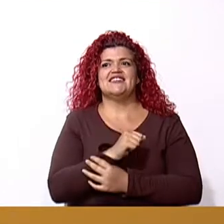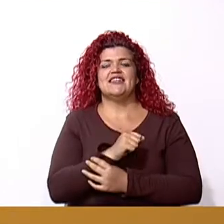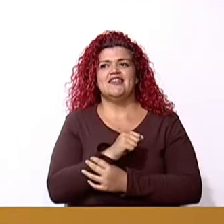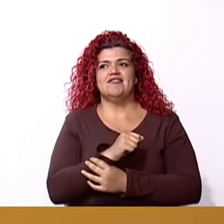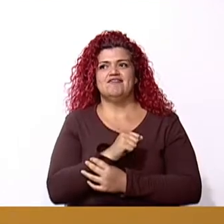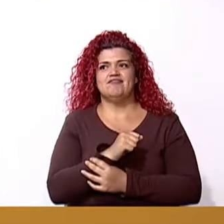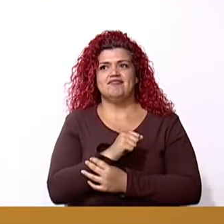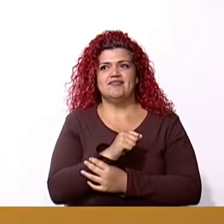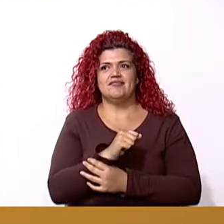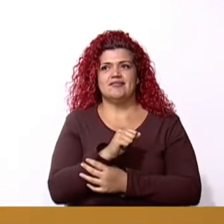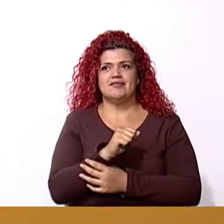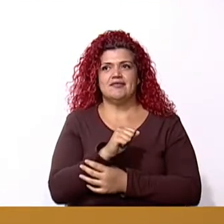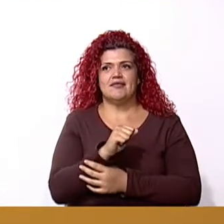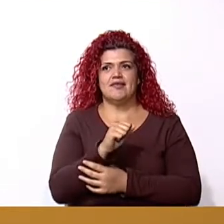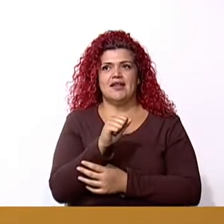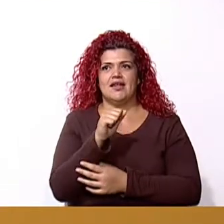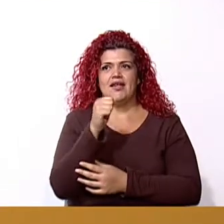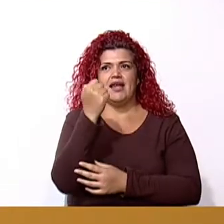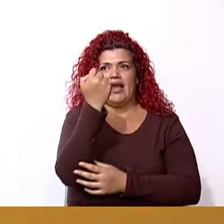trece,